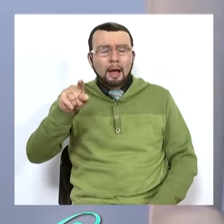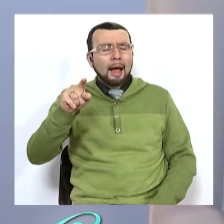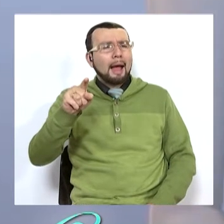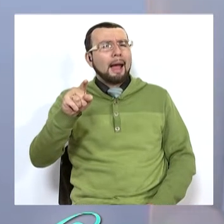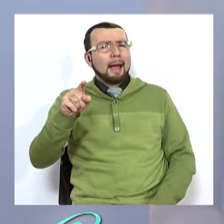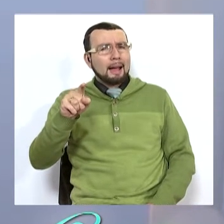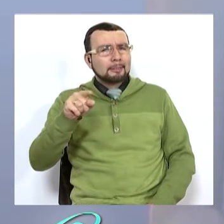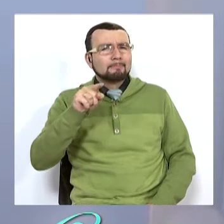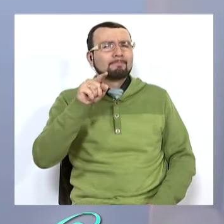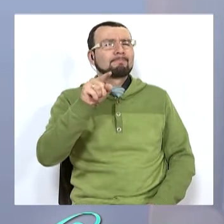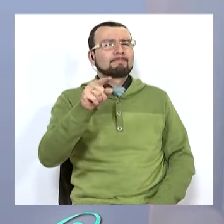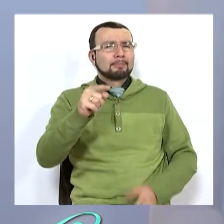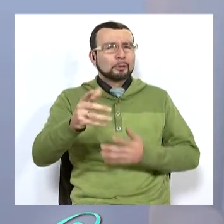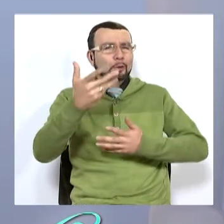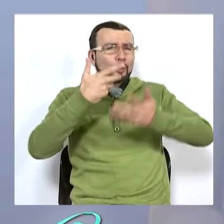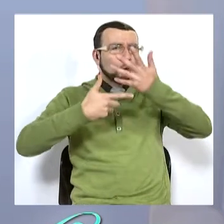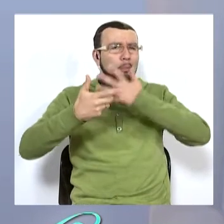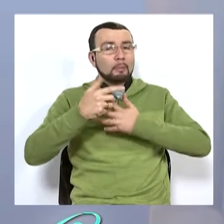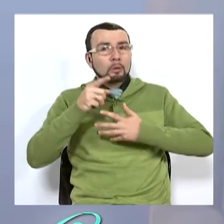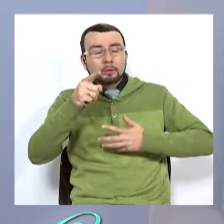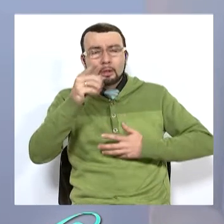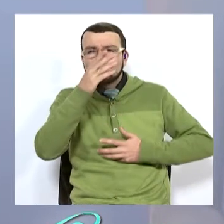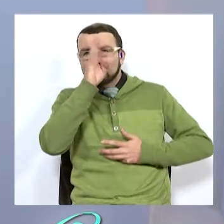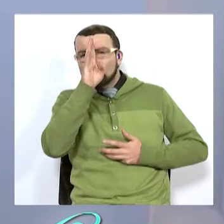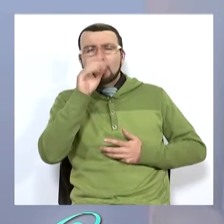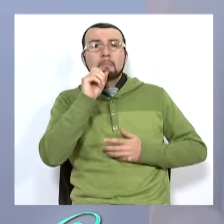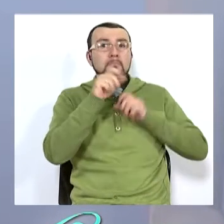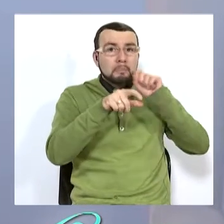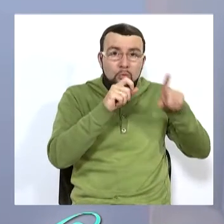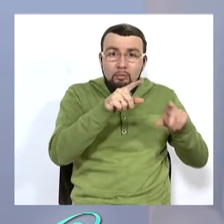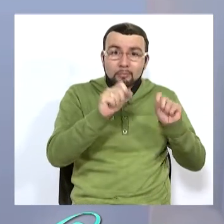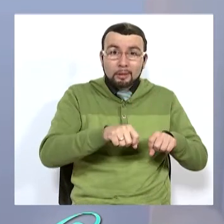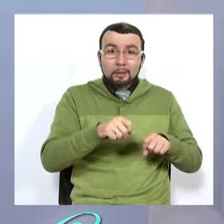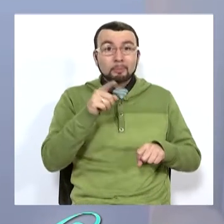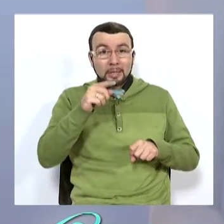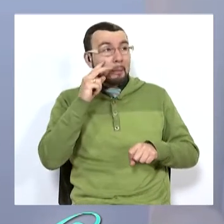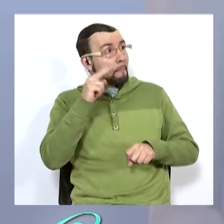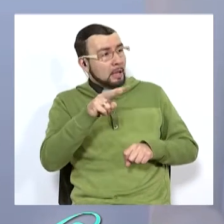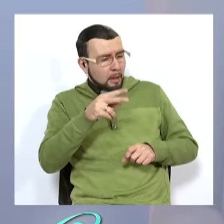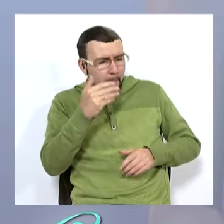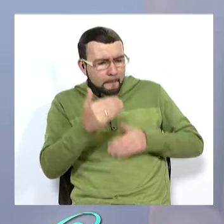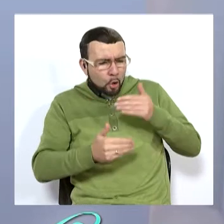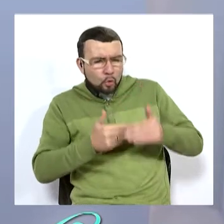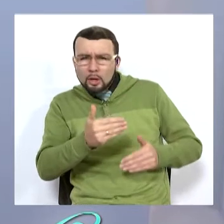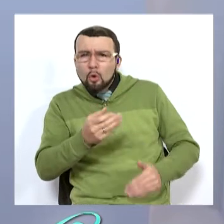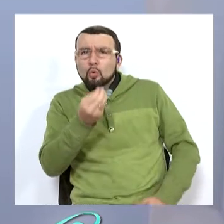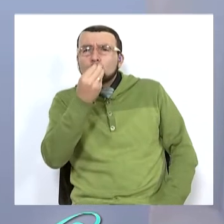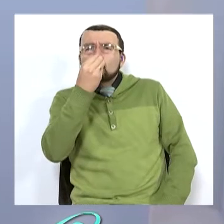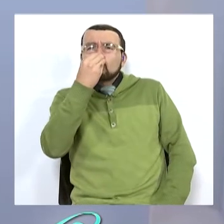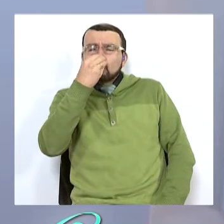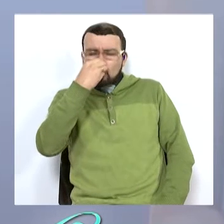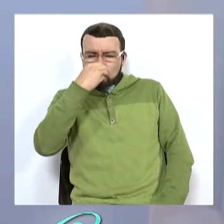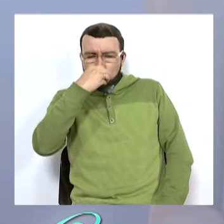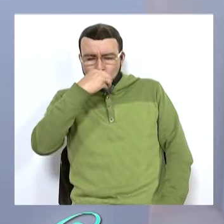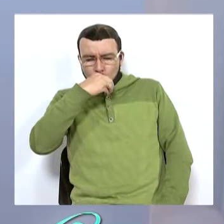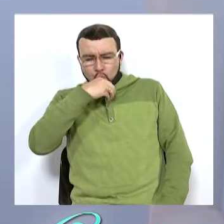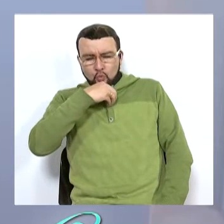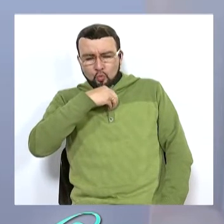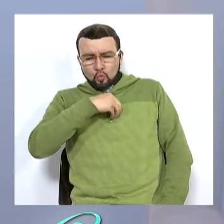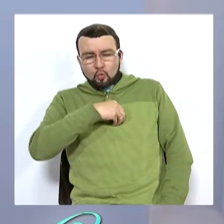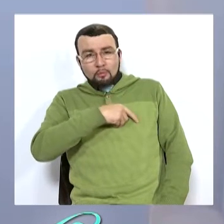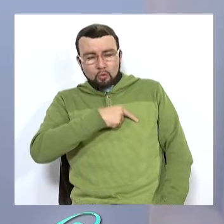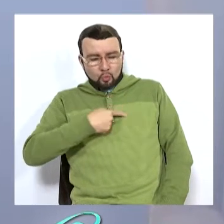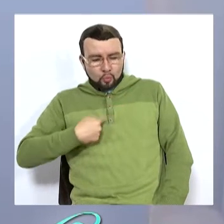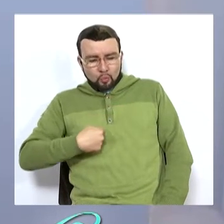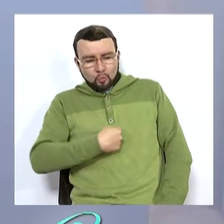nos compartan sus inquietudes. Ustedes ven ahí todo el proceso digestivo, eso era el intestino delgado